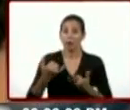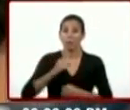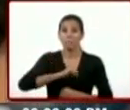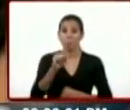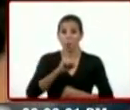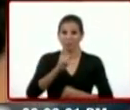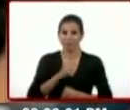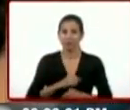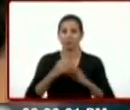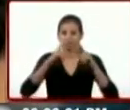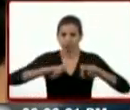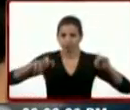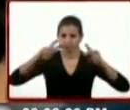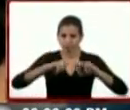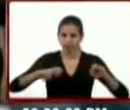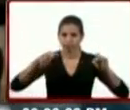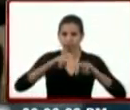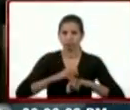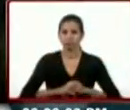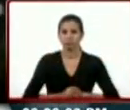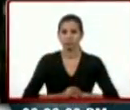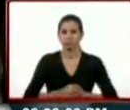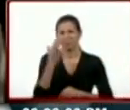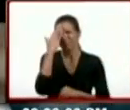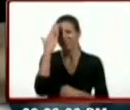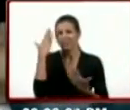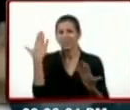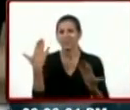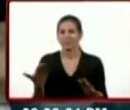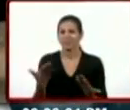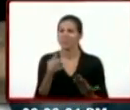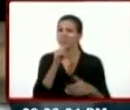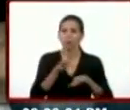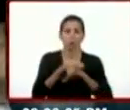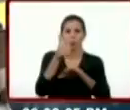Cumaná realiza las investigaciones para determinar responsabilidades.